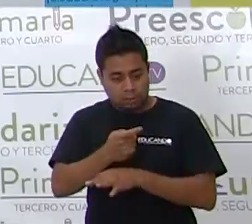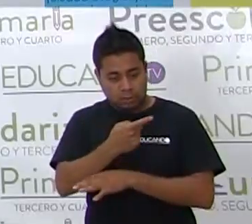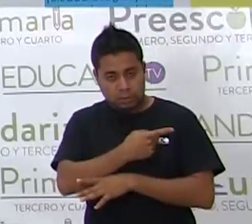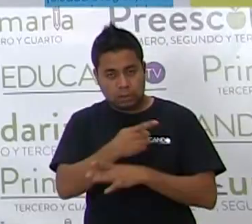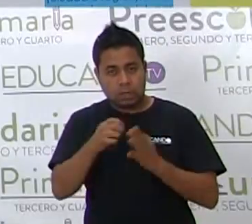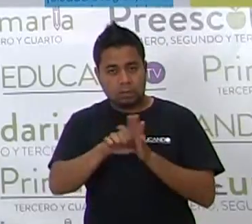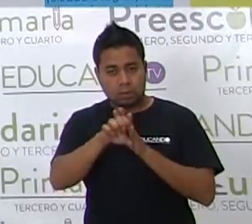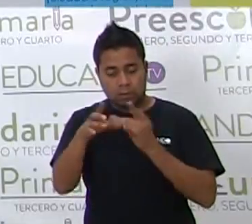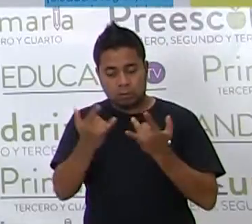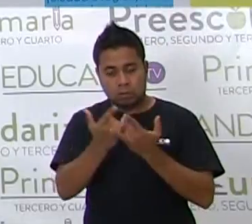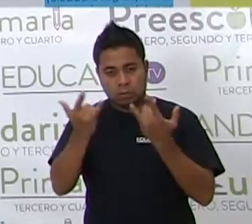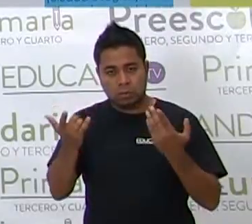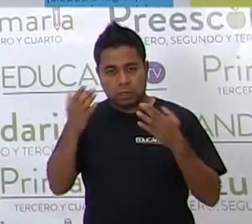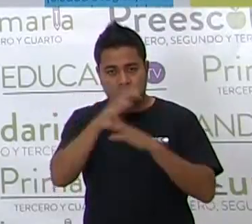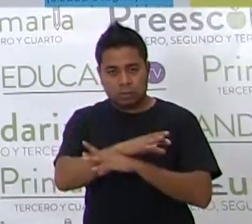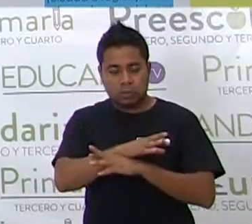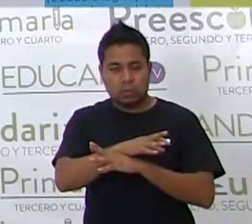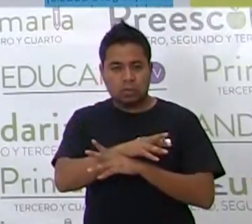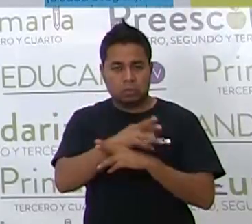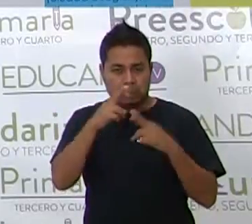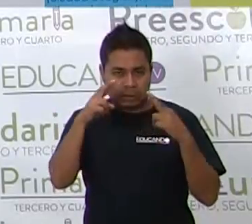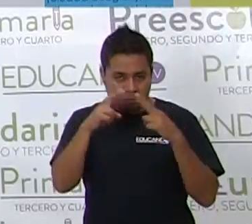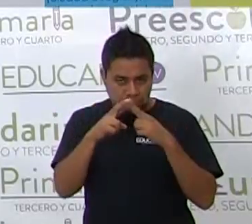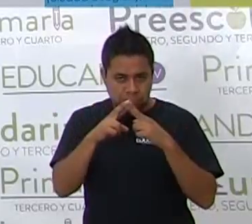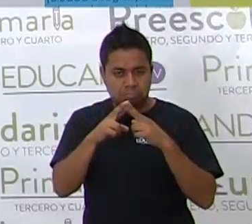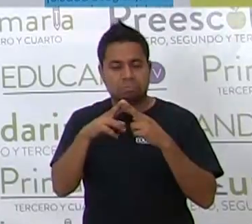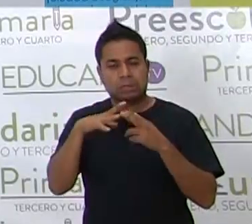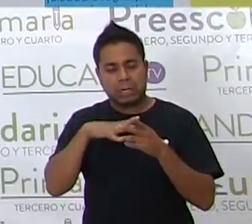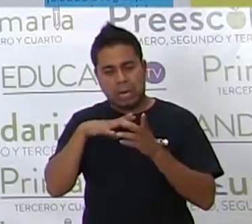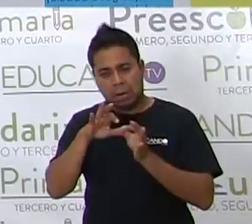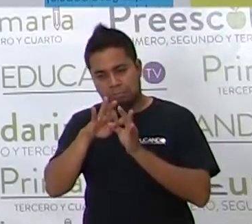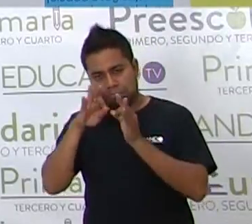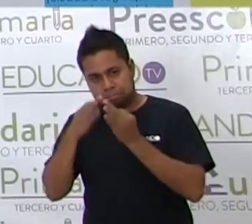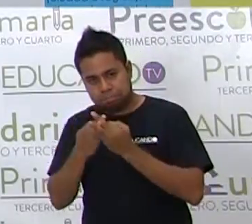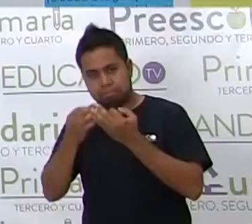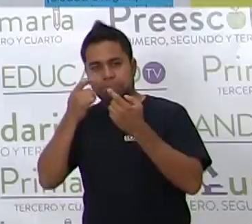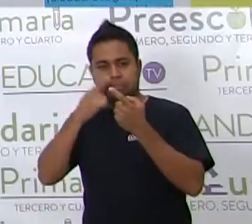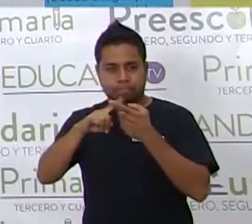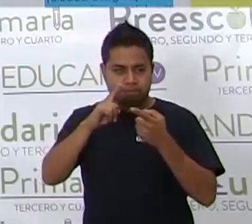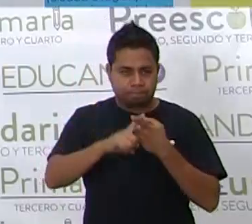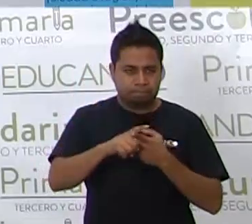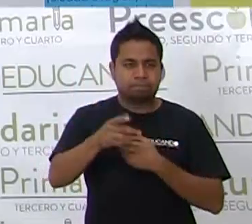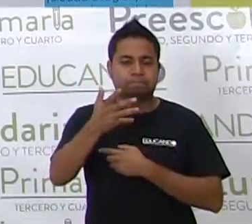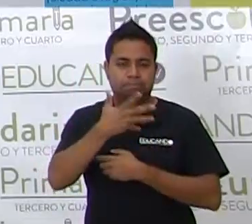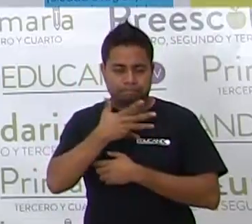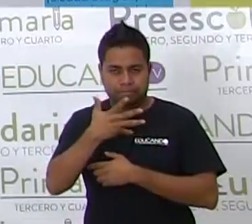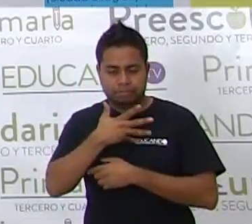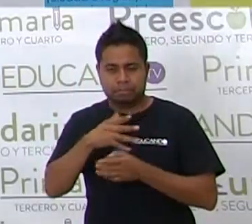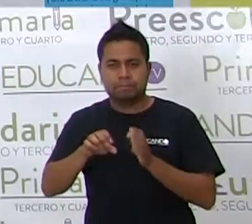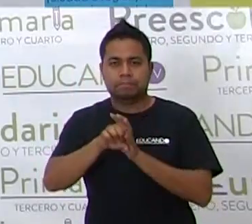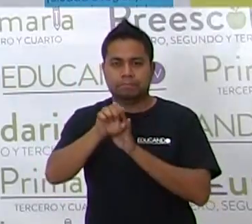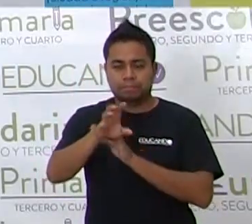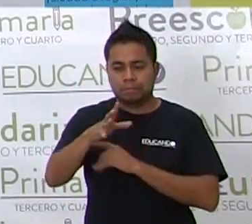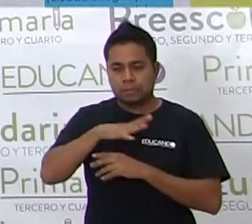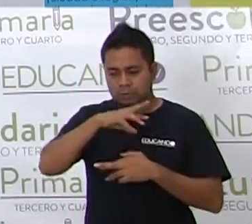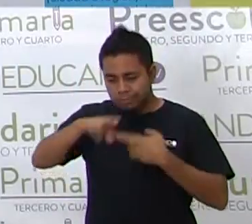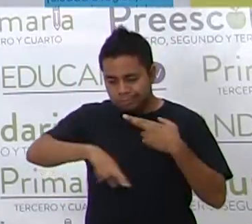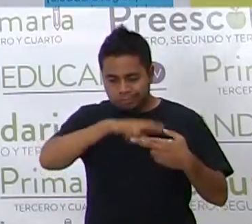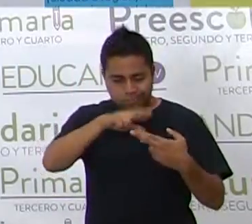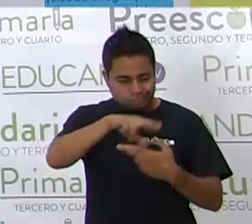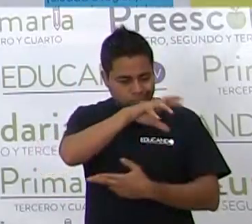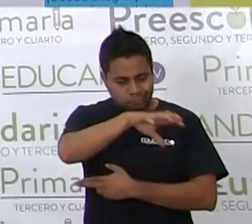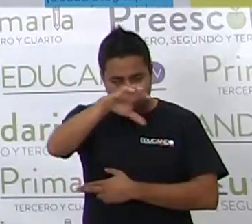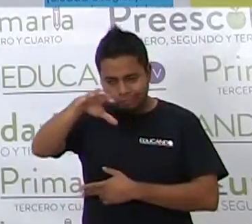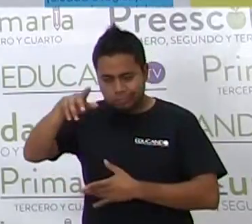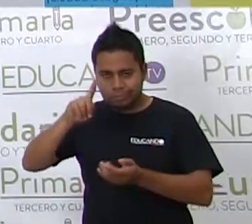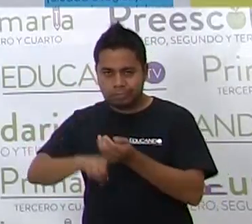tipo religioso las vamos a encontrar de diferentes formas y en diferentes contextos. Tenemos muchas regiones en el estado